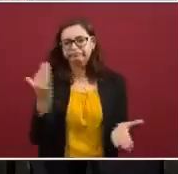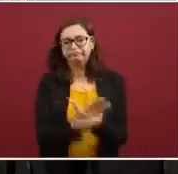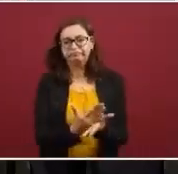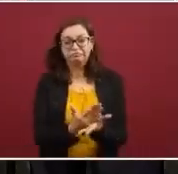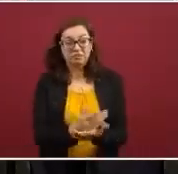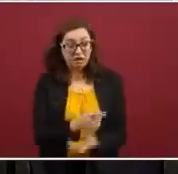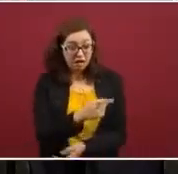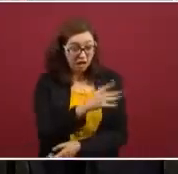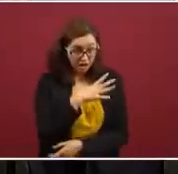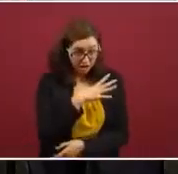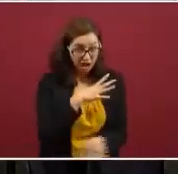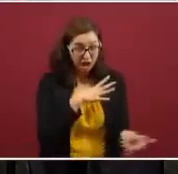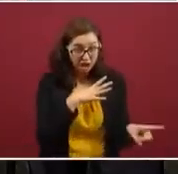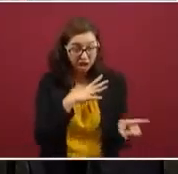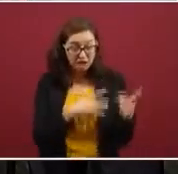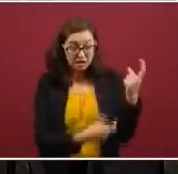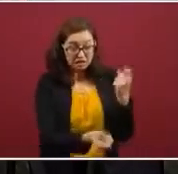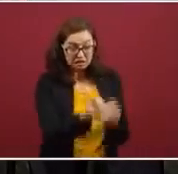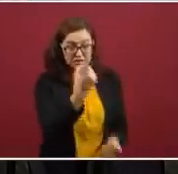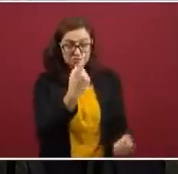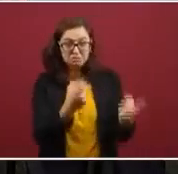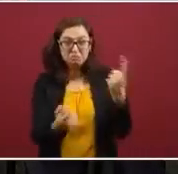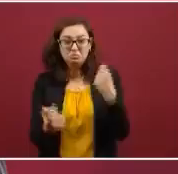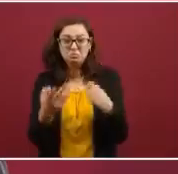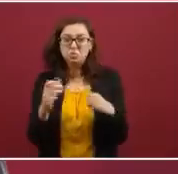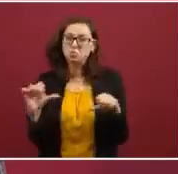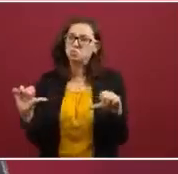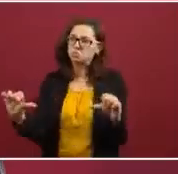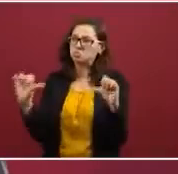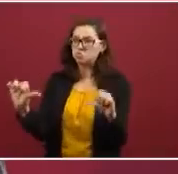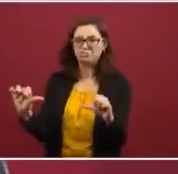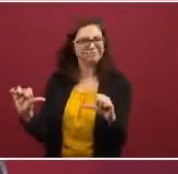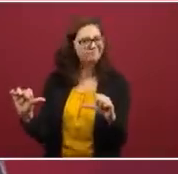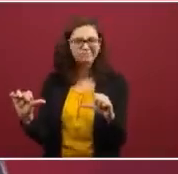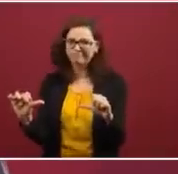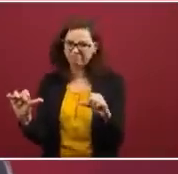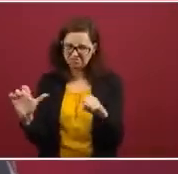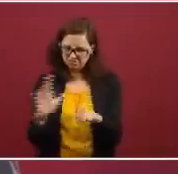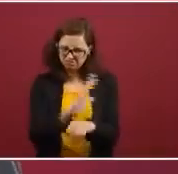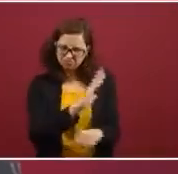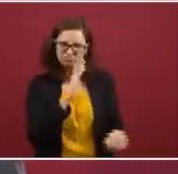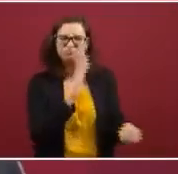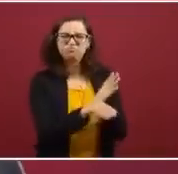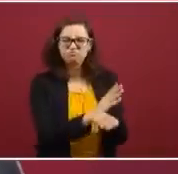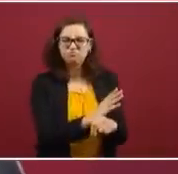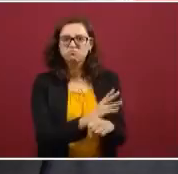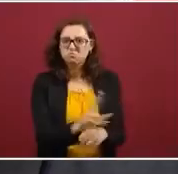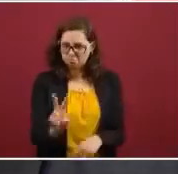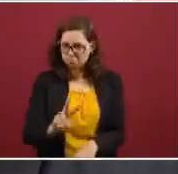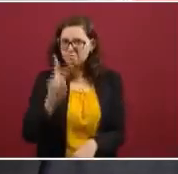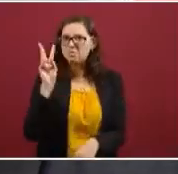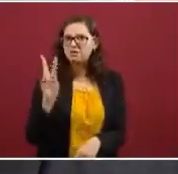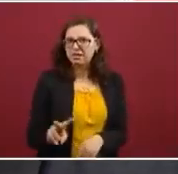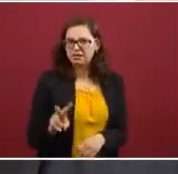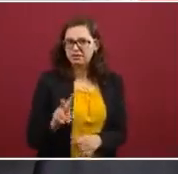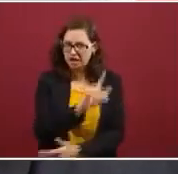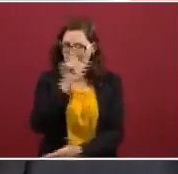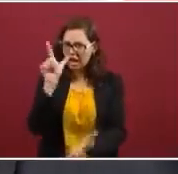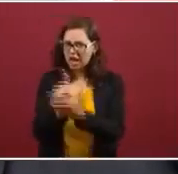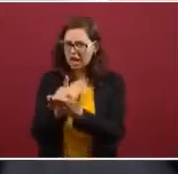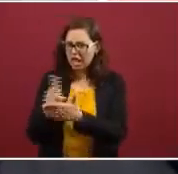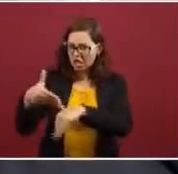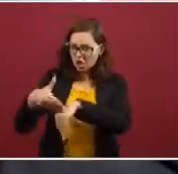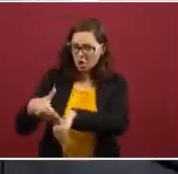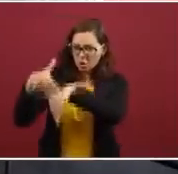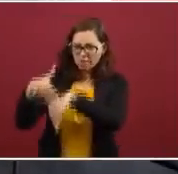impunidad. Va a haber un auténtico Estado de Derecho que no había, era un